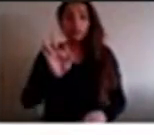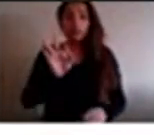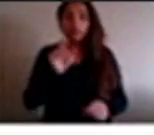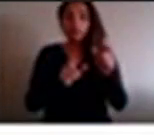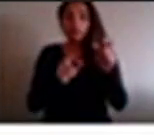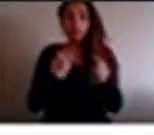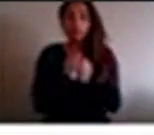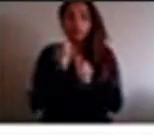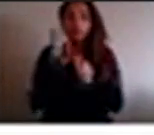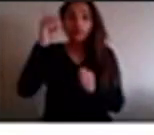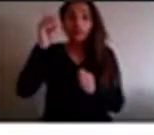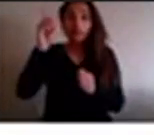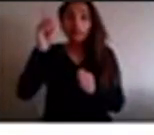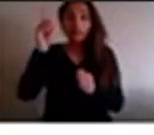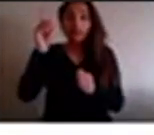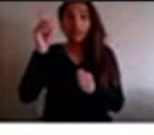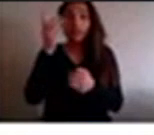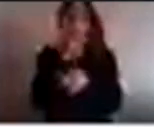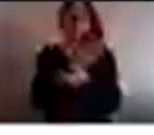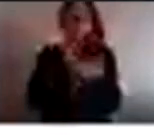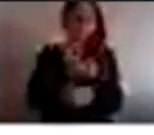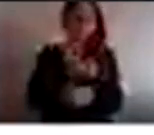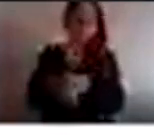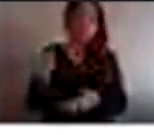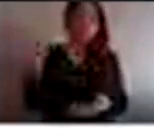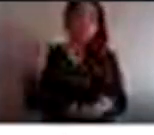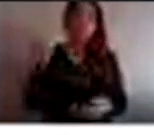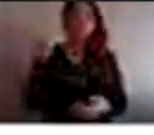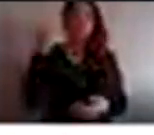física, un 27% personas